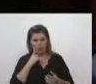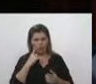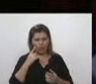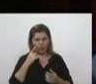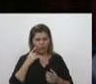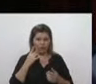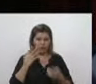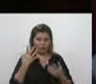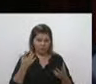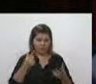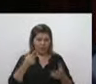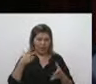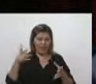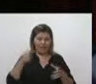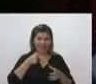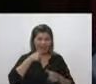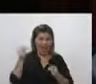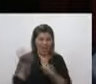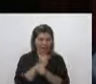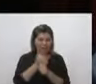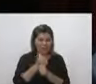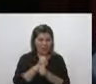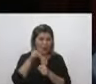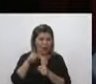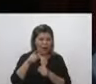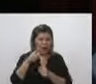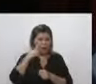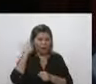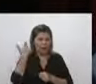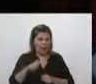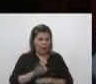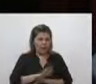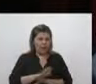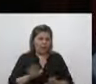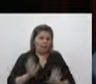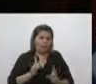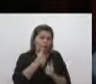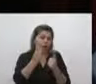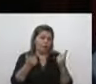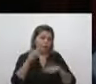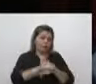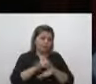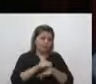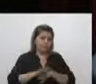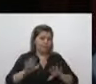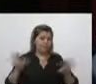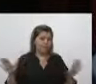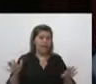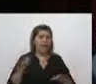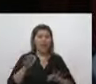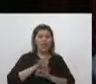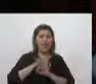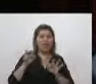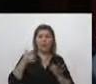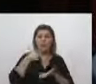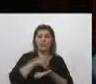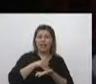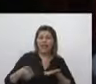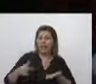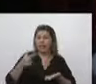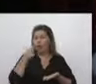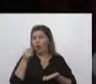un piso de 38 votos. En esta primera votación vimos un resultado de 41 votos negativos, sobre todo empujados por los bloques